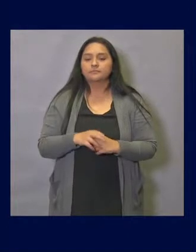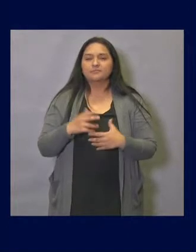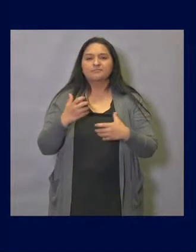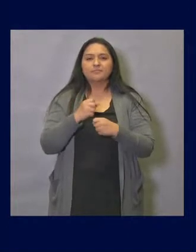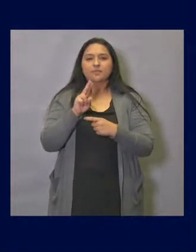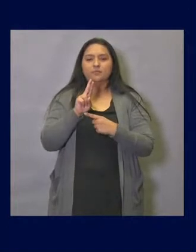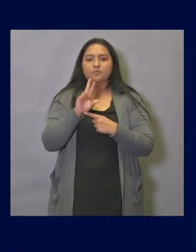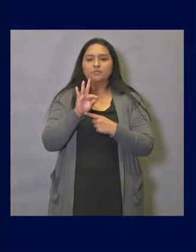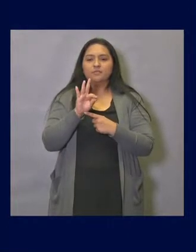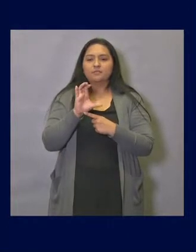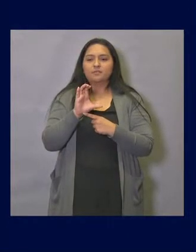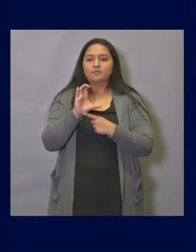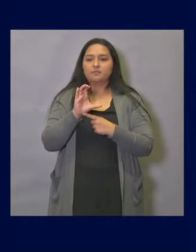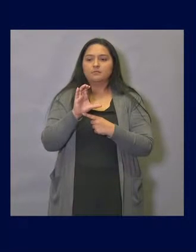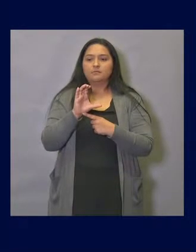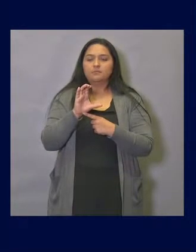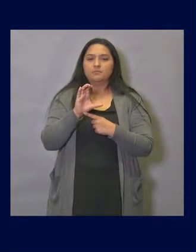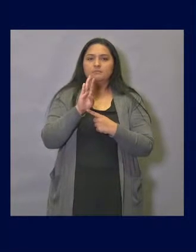UFCW,